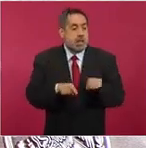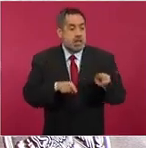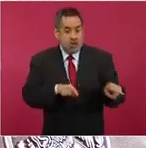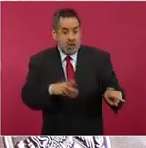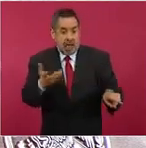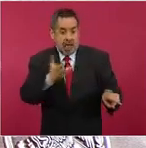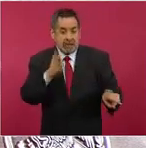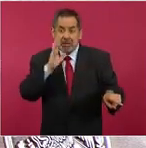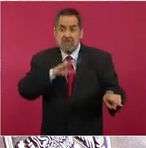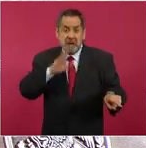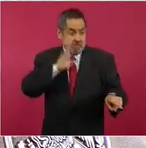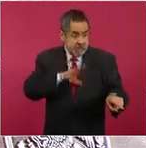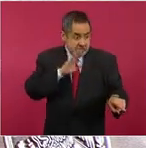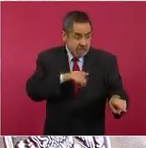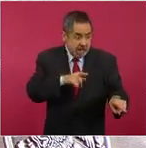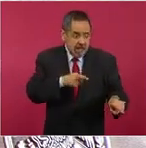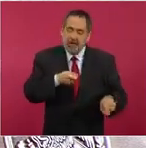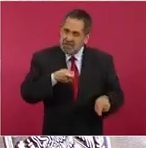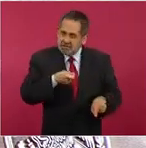es conservador,